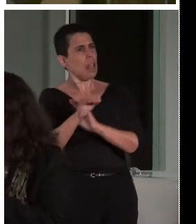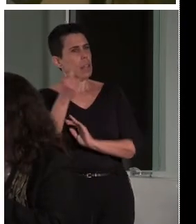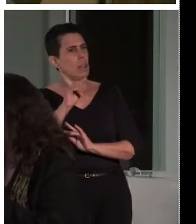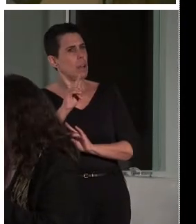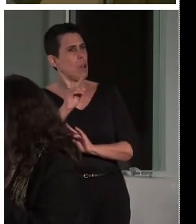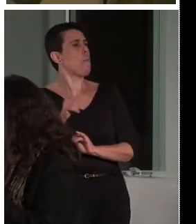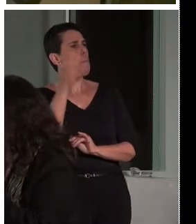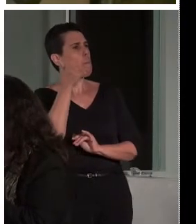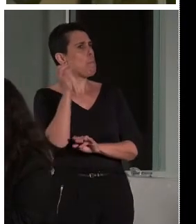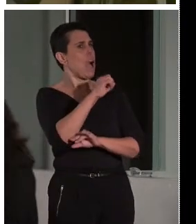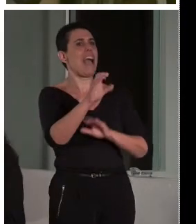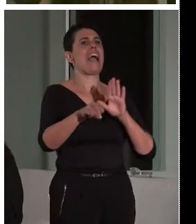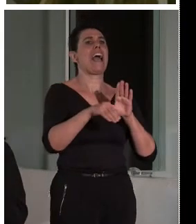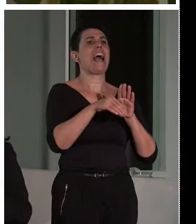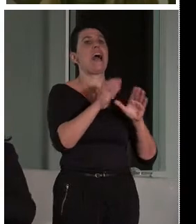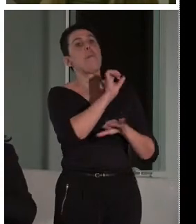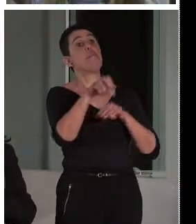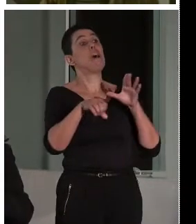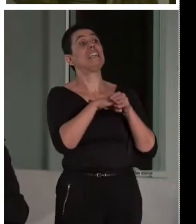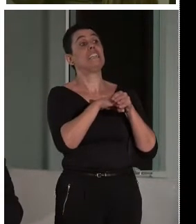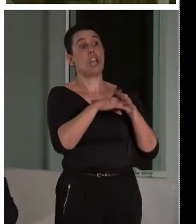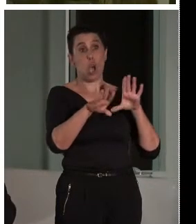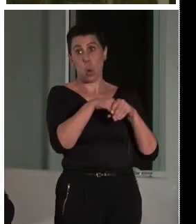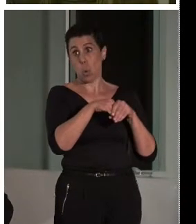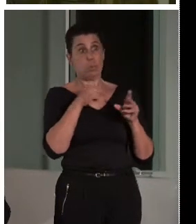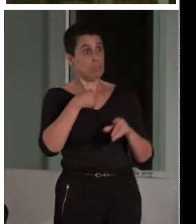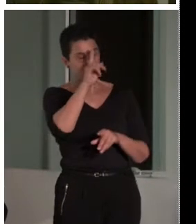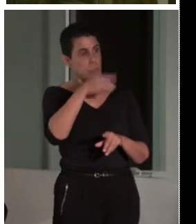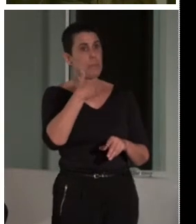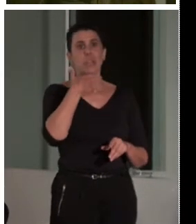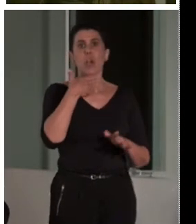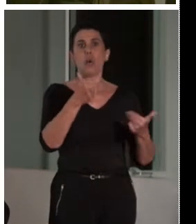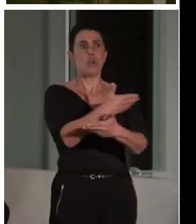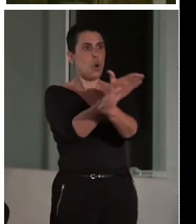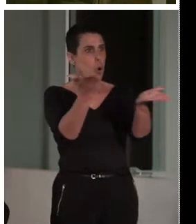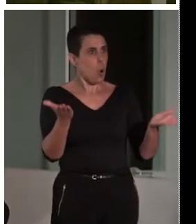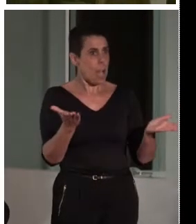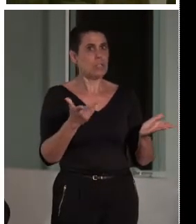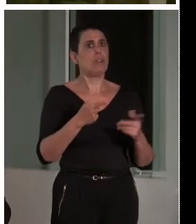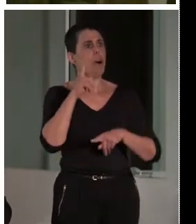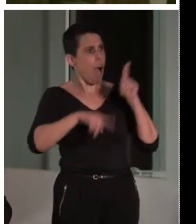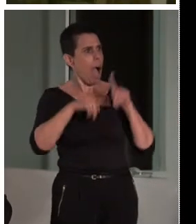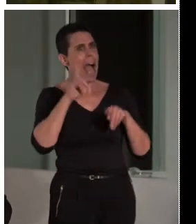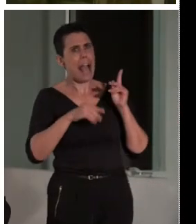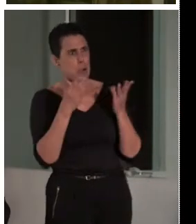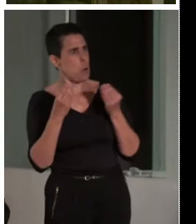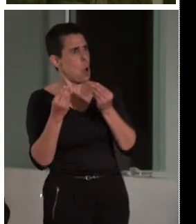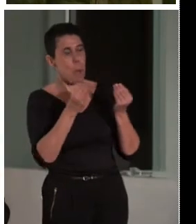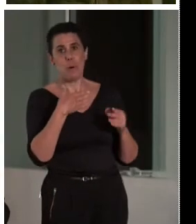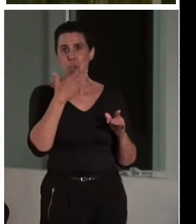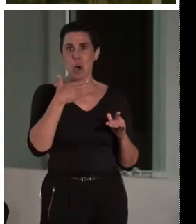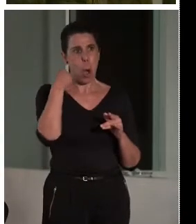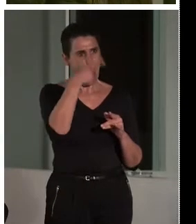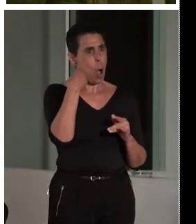compañeros bueno no sé si os conozco a todos pero sí que es verdad que conozco a mucha gente de la que está aquí y esto también me da me da mucha